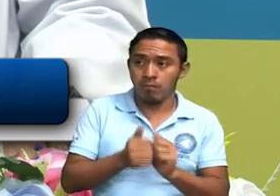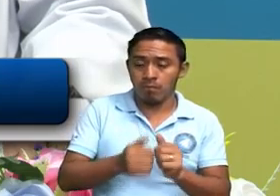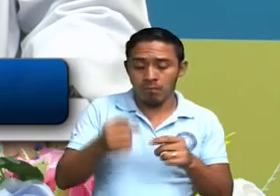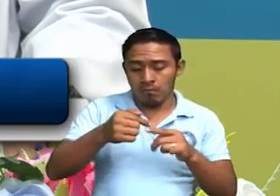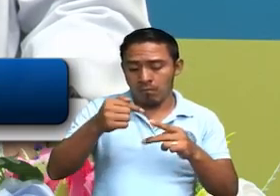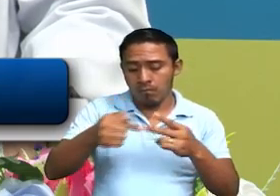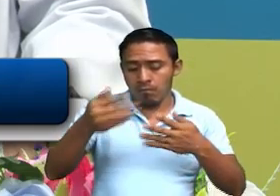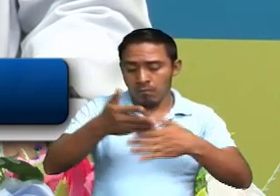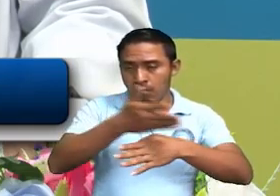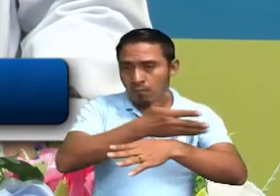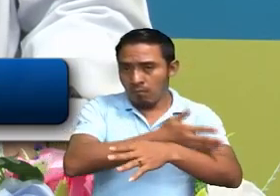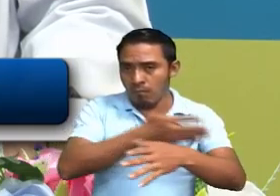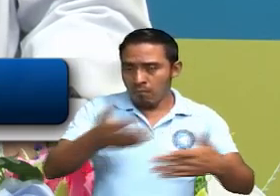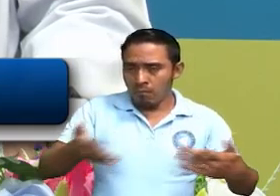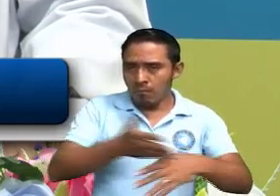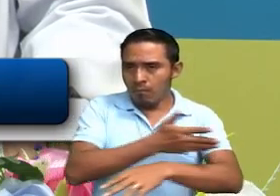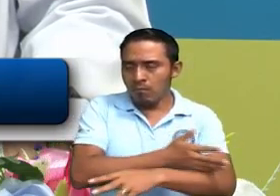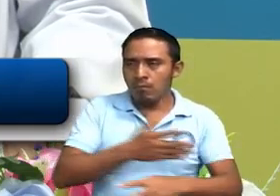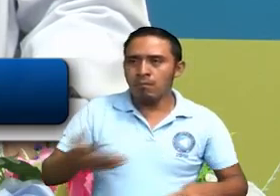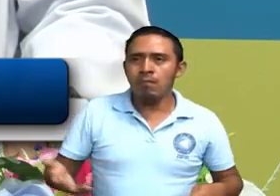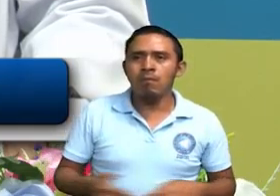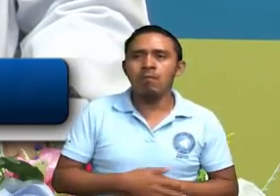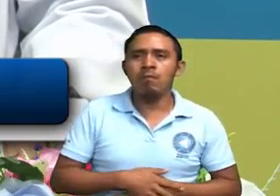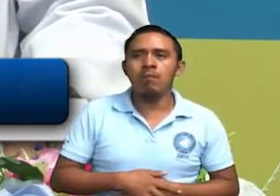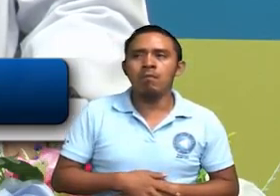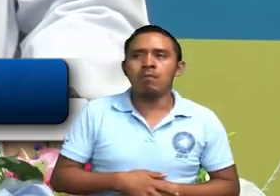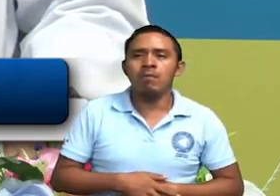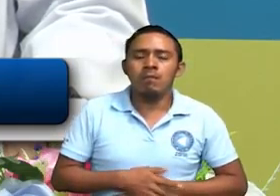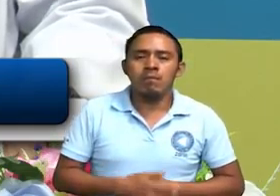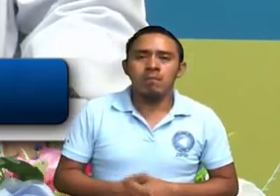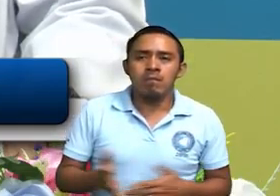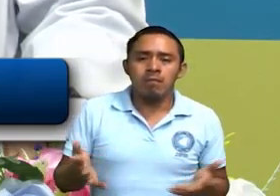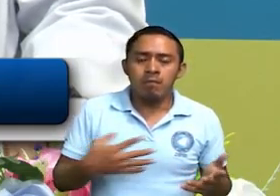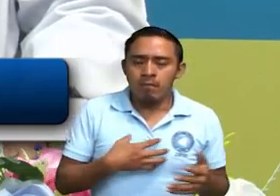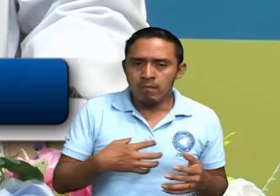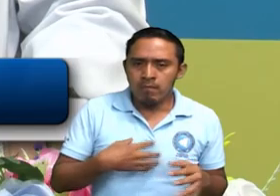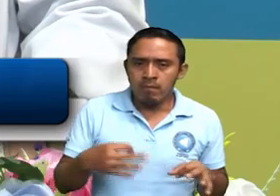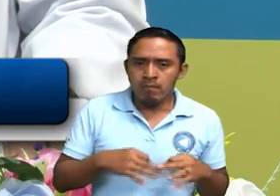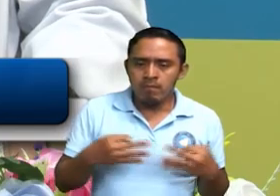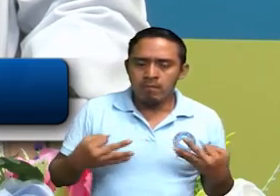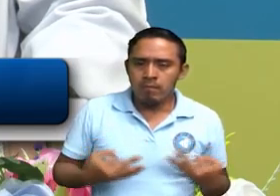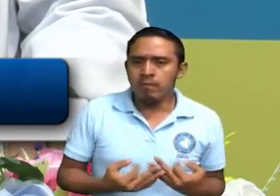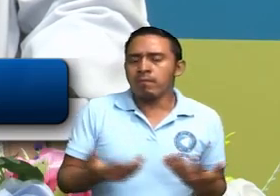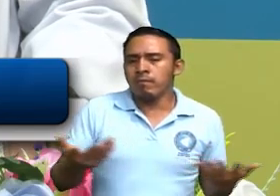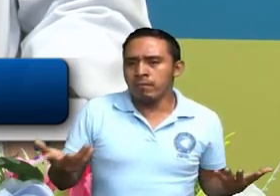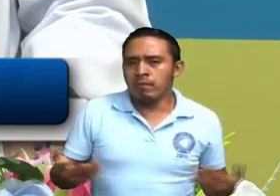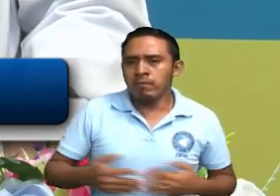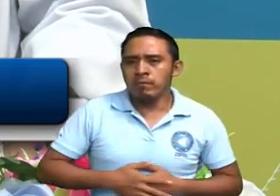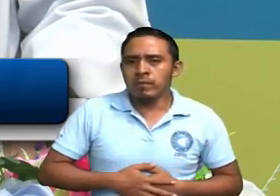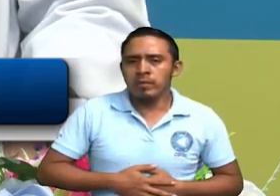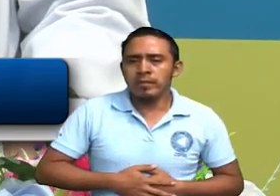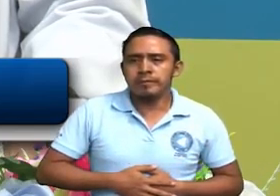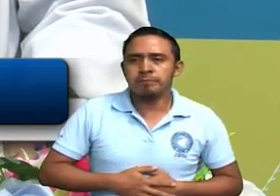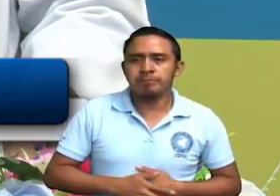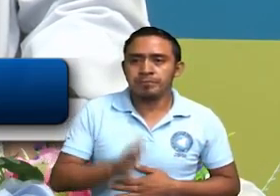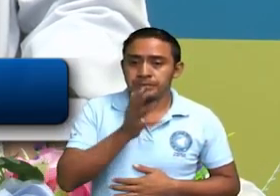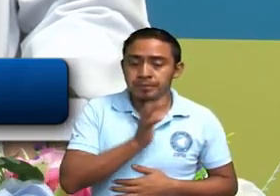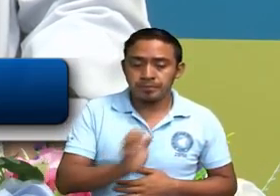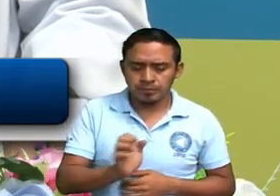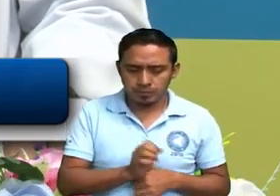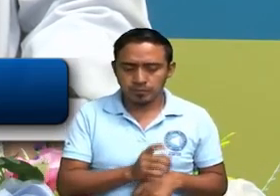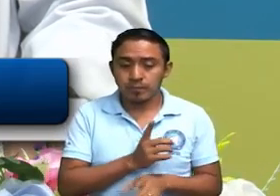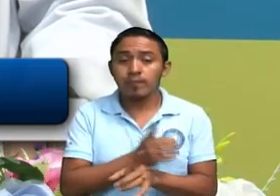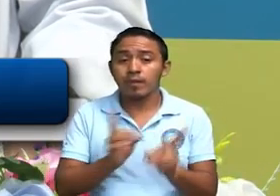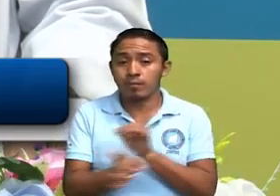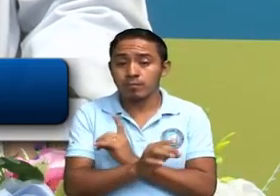había mencionado, lo ideal, sí, de la familia también. Entonces, al niño hay que